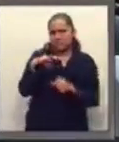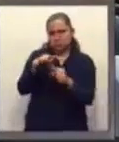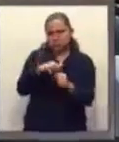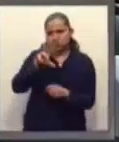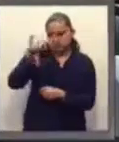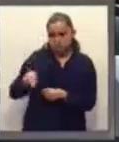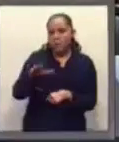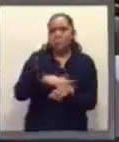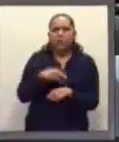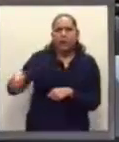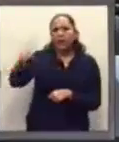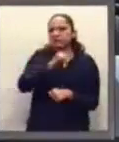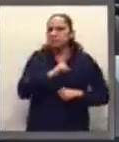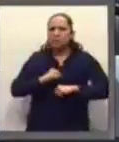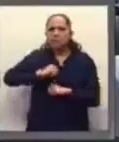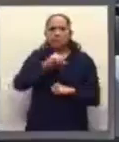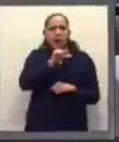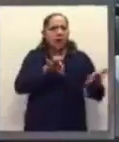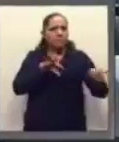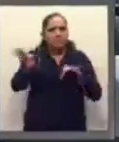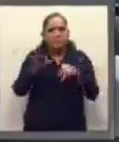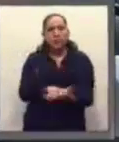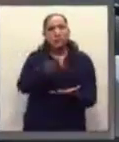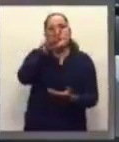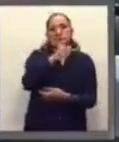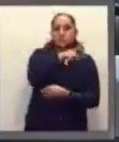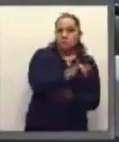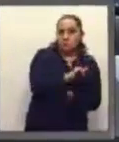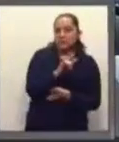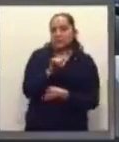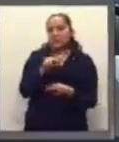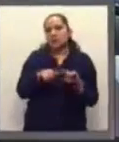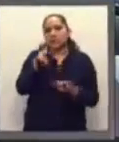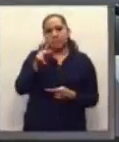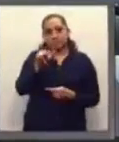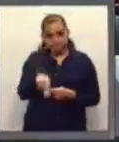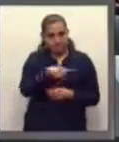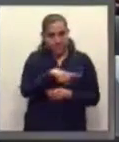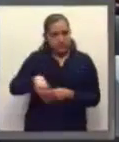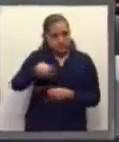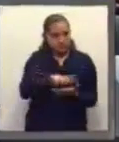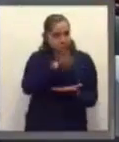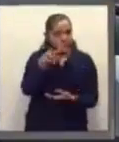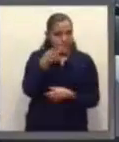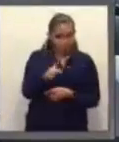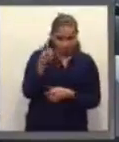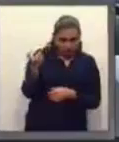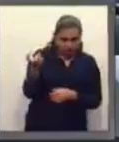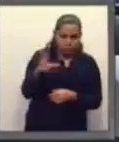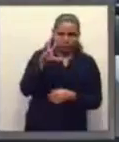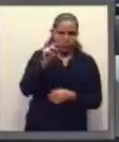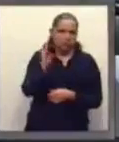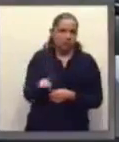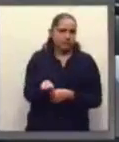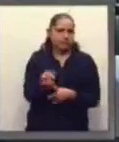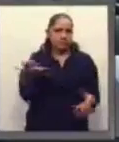prácticamente corresponden al PRI y al PAN por ser los grupos mayoritarios, pero eso no justifica el